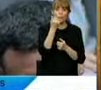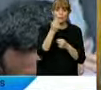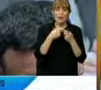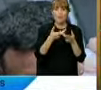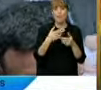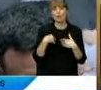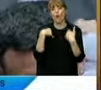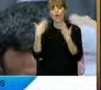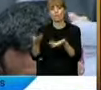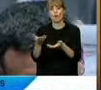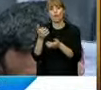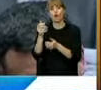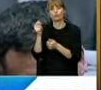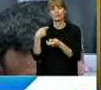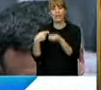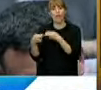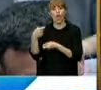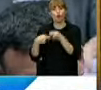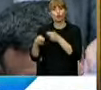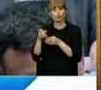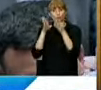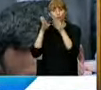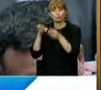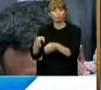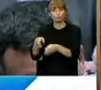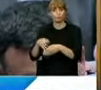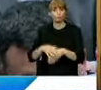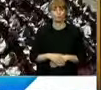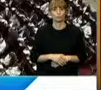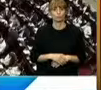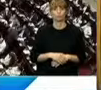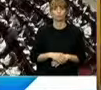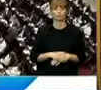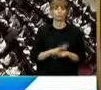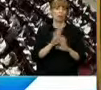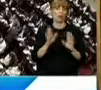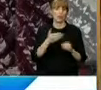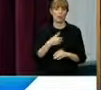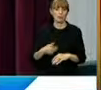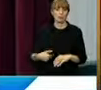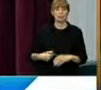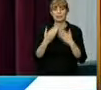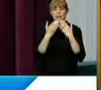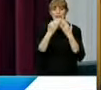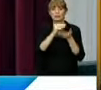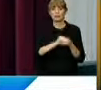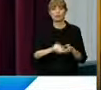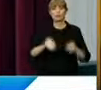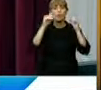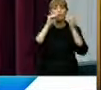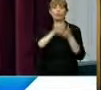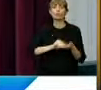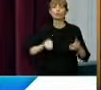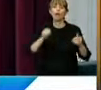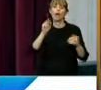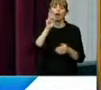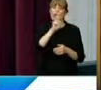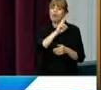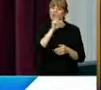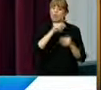llovisna que está cayendo que no ha parado en toda la mañana y también a la espera Bueno lo que plantean algunos de los dirigentes más importantes sobre todo de ate no